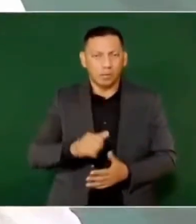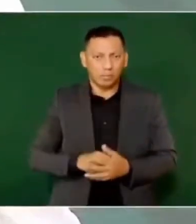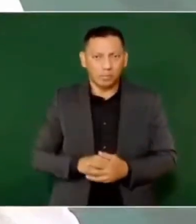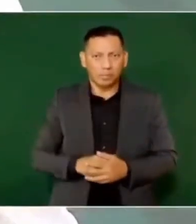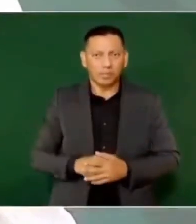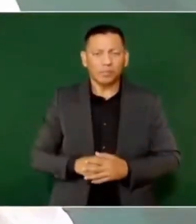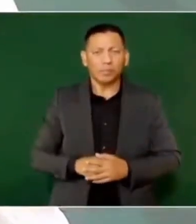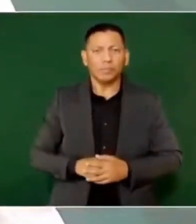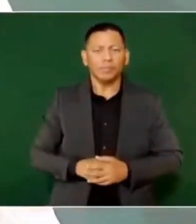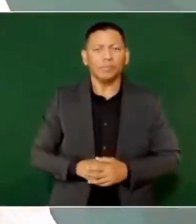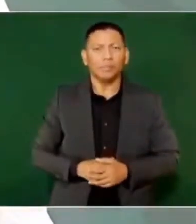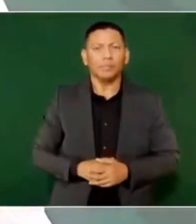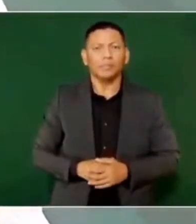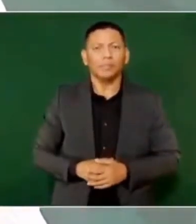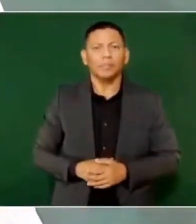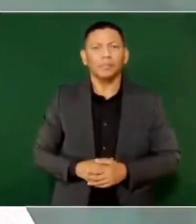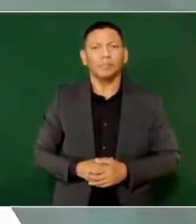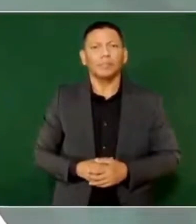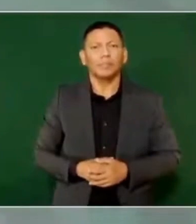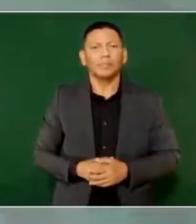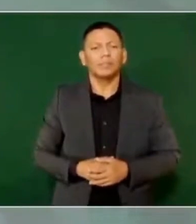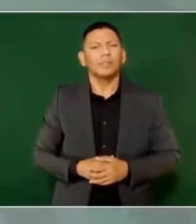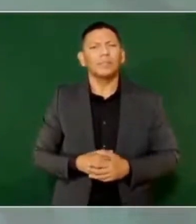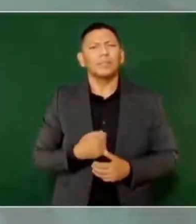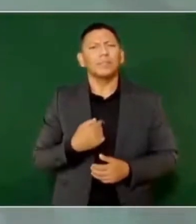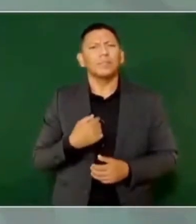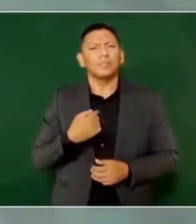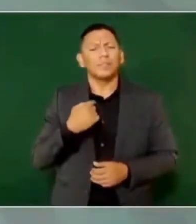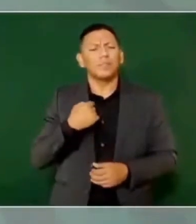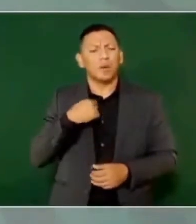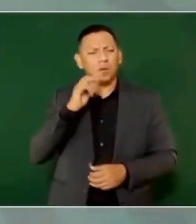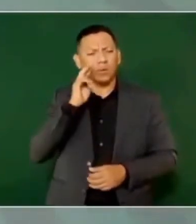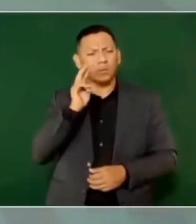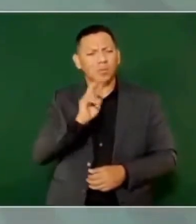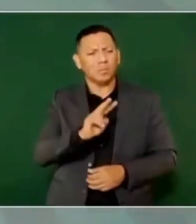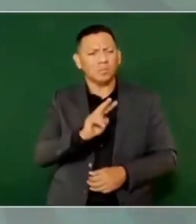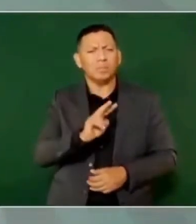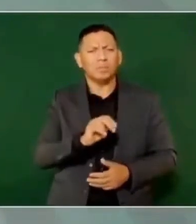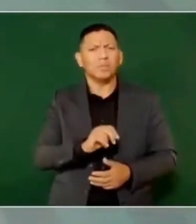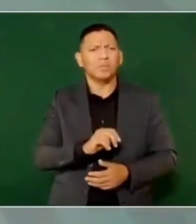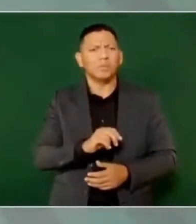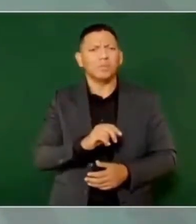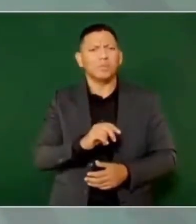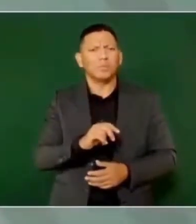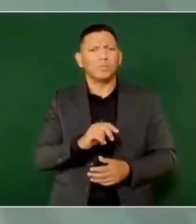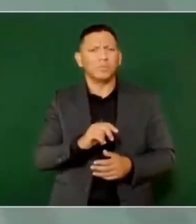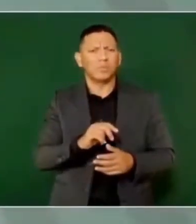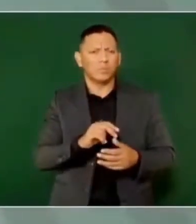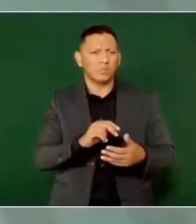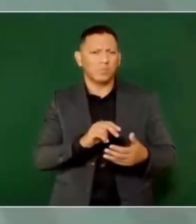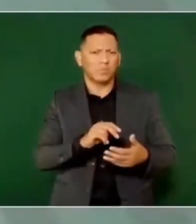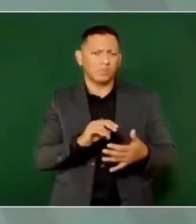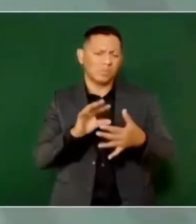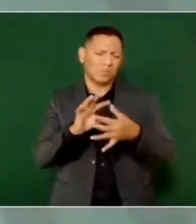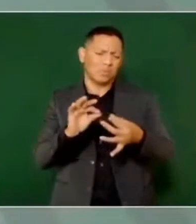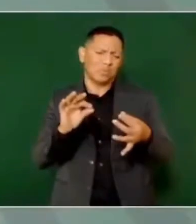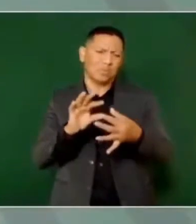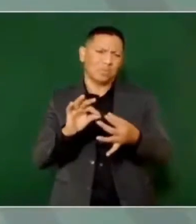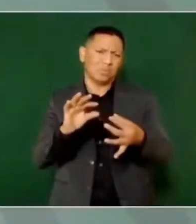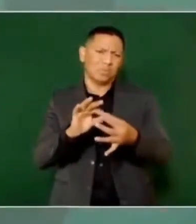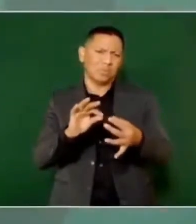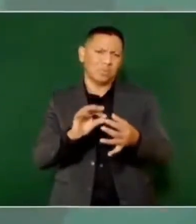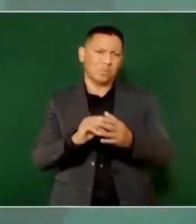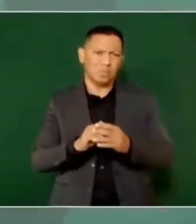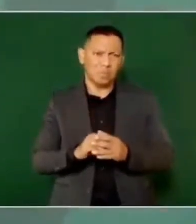Gerso, estaba yo viendo una parte de su texto hablando de que va a haber